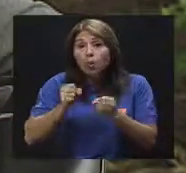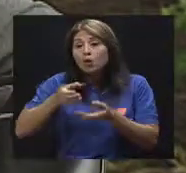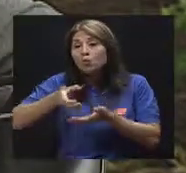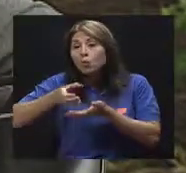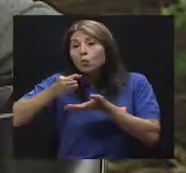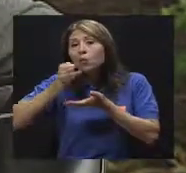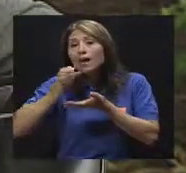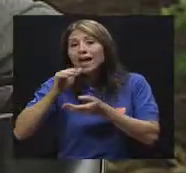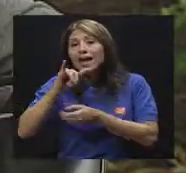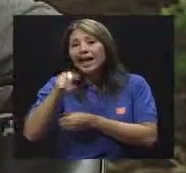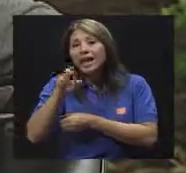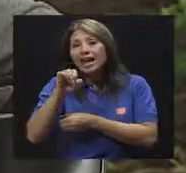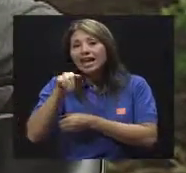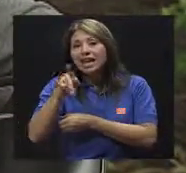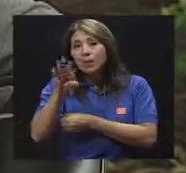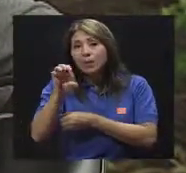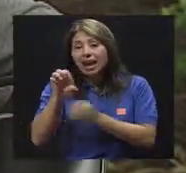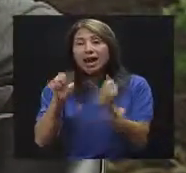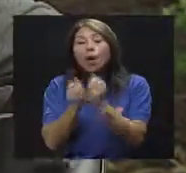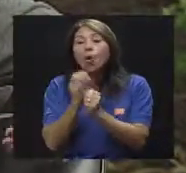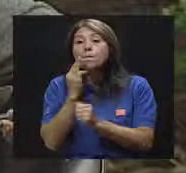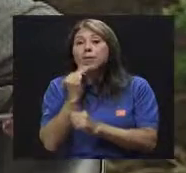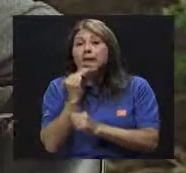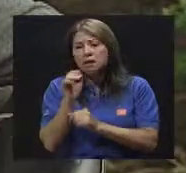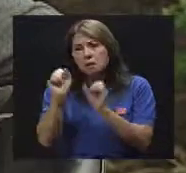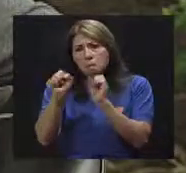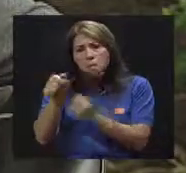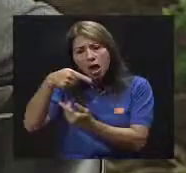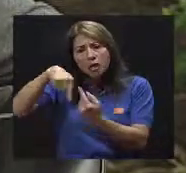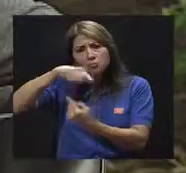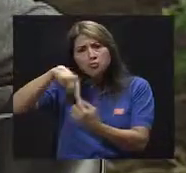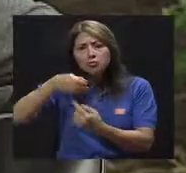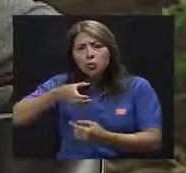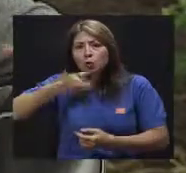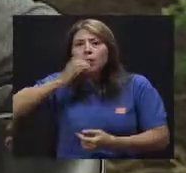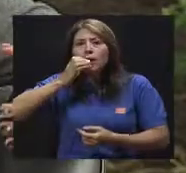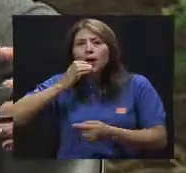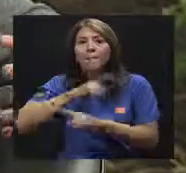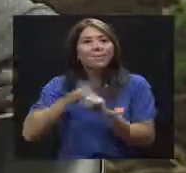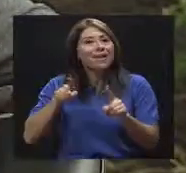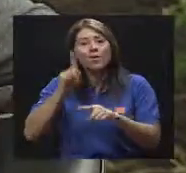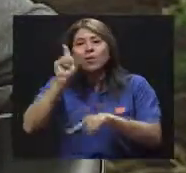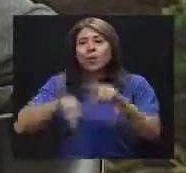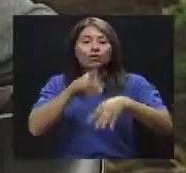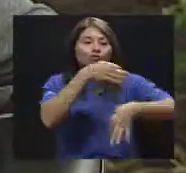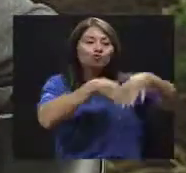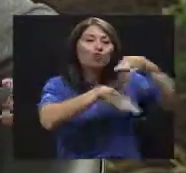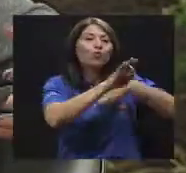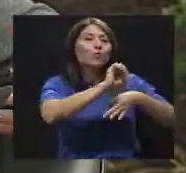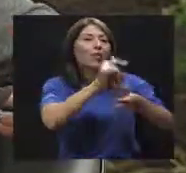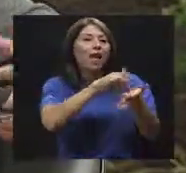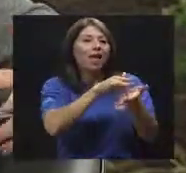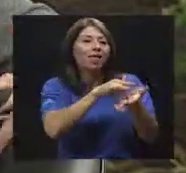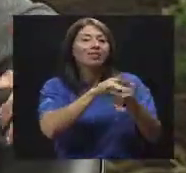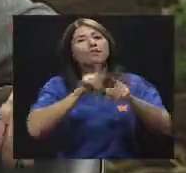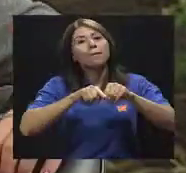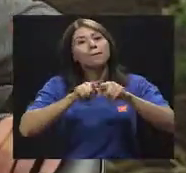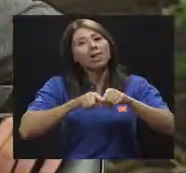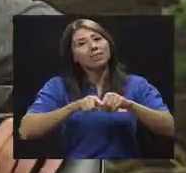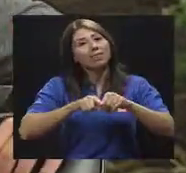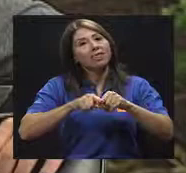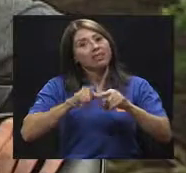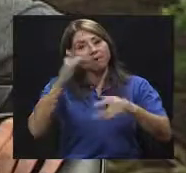jengibre, por ejemplo, con miel de abeja, lo podría hacer, es algo que se ha estudiado, pero en ningún momento sustituir, va a depender de la gravedad de la